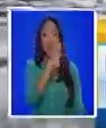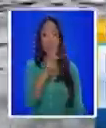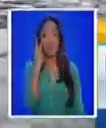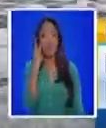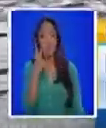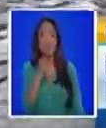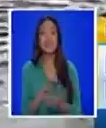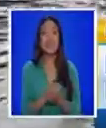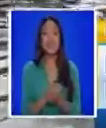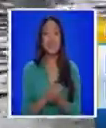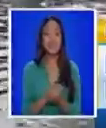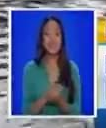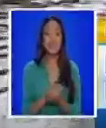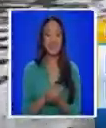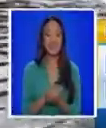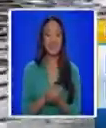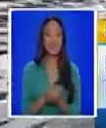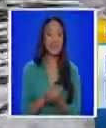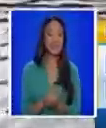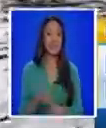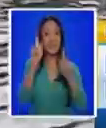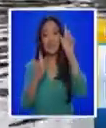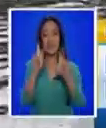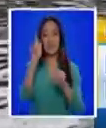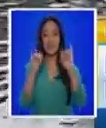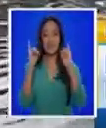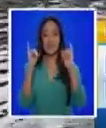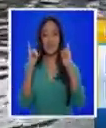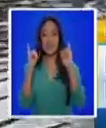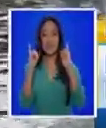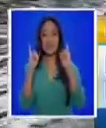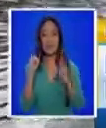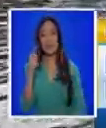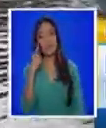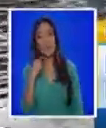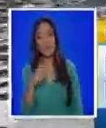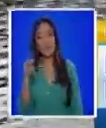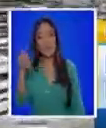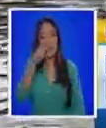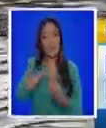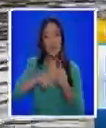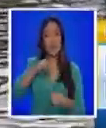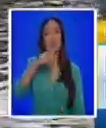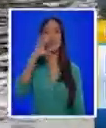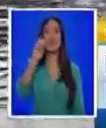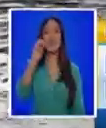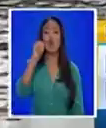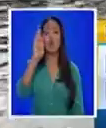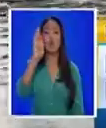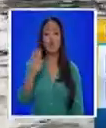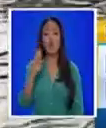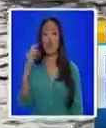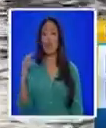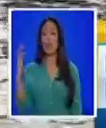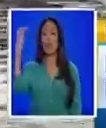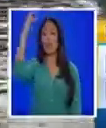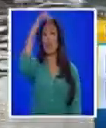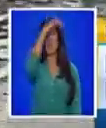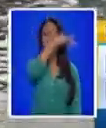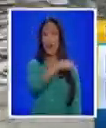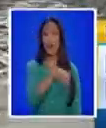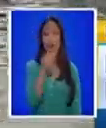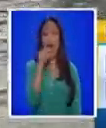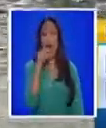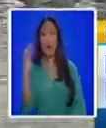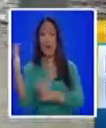2019! Y los vecinos se divierten, se viene el Comité del Pueblo pasando por el Arco del Amor. Le